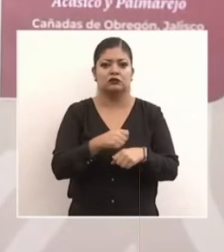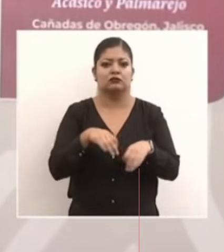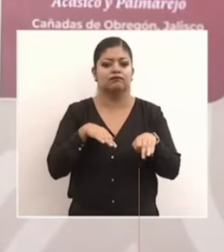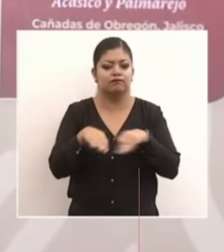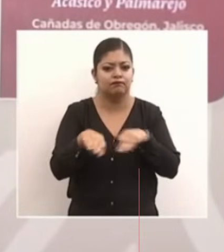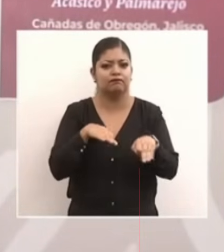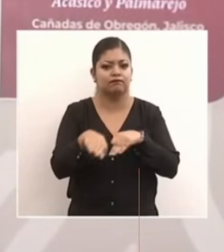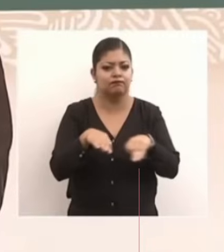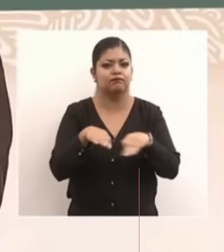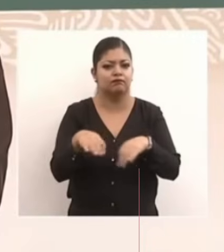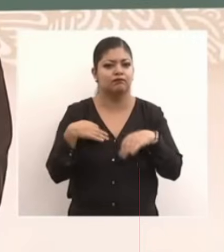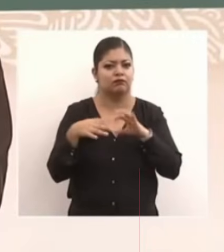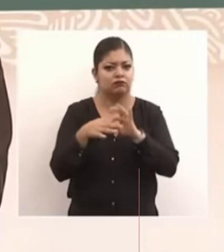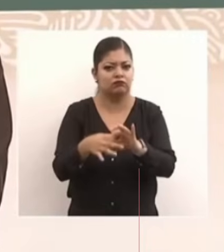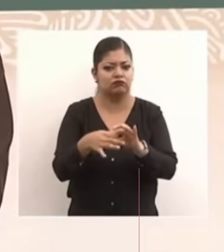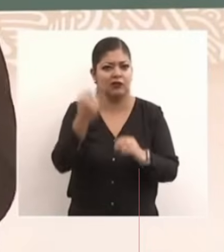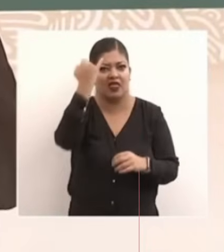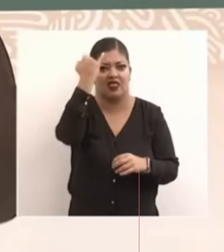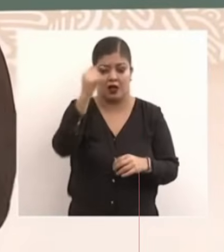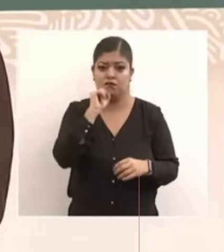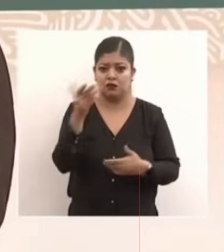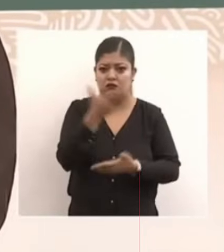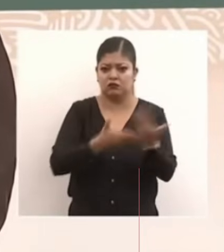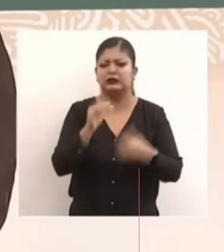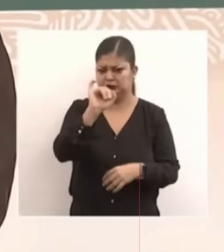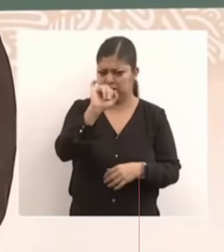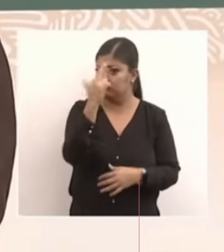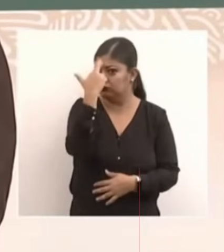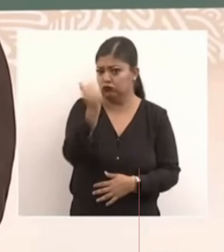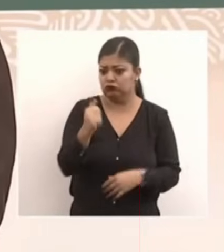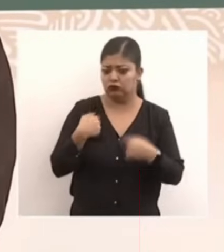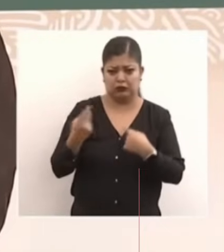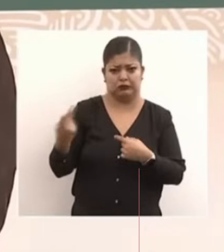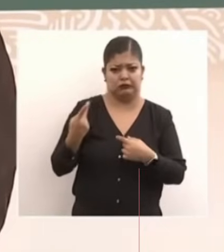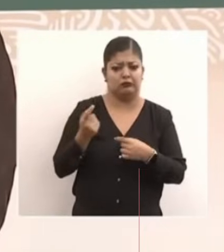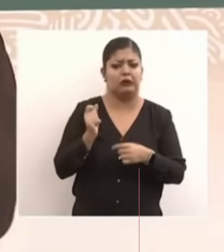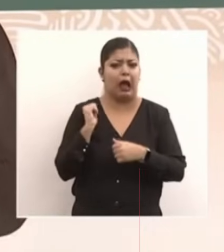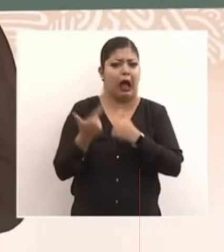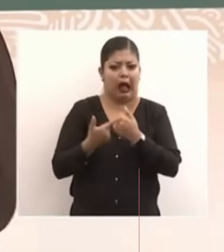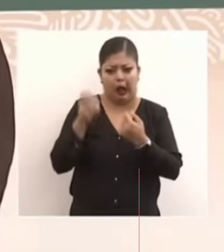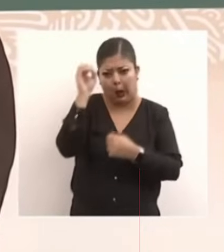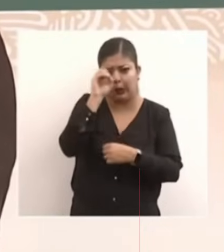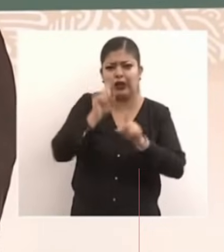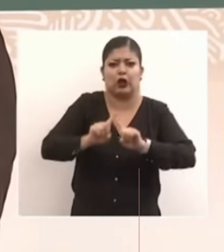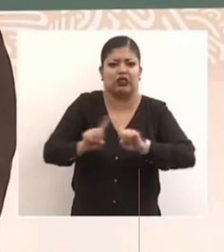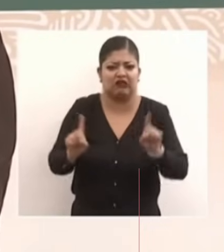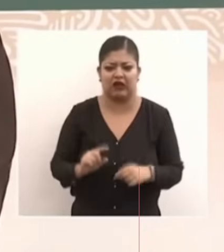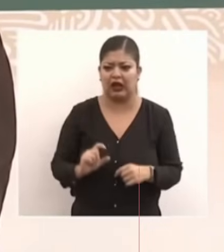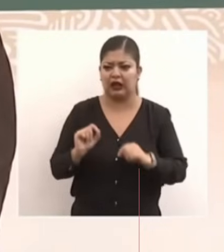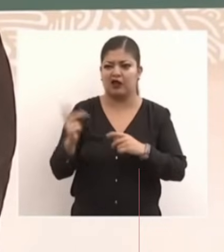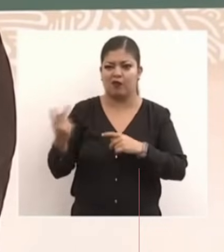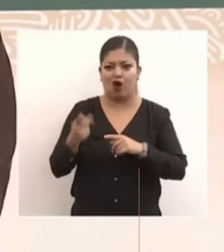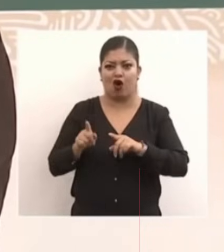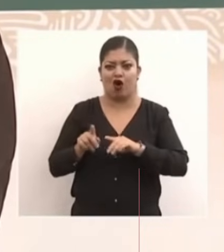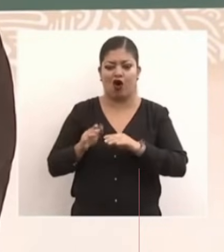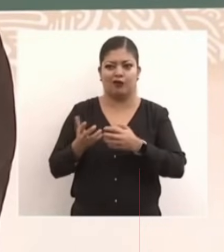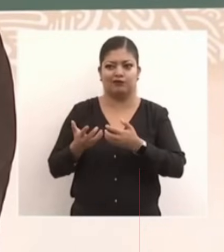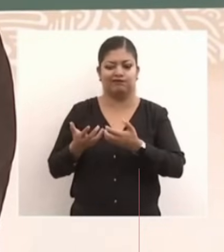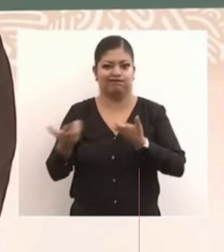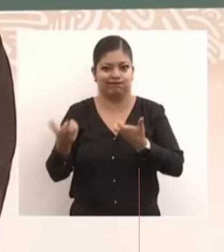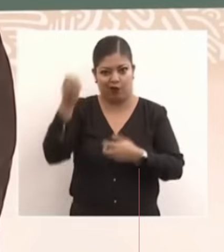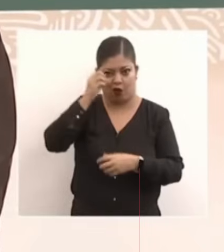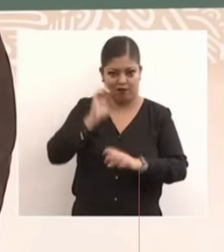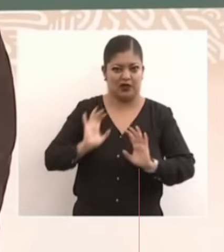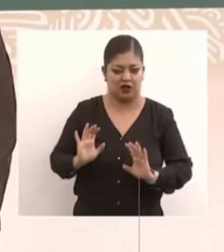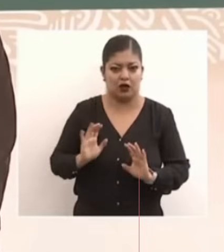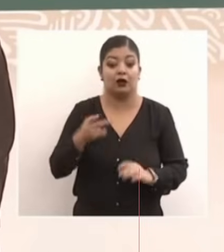ideales que sigo compartiendo. Y en efecto, podemos tener diferencias y podemos tener puntos de vista en distintos temas, pero hace muchos